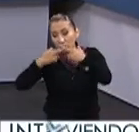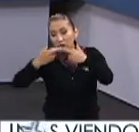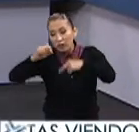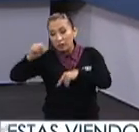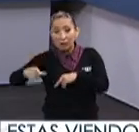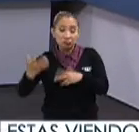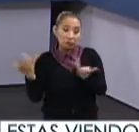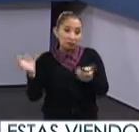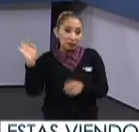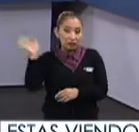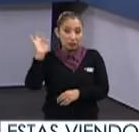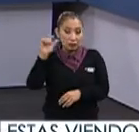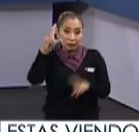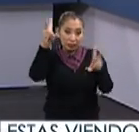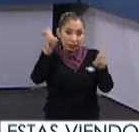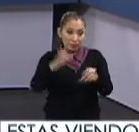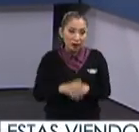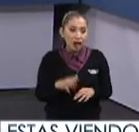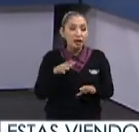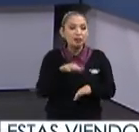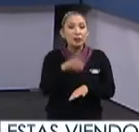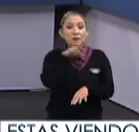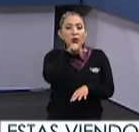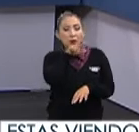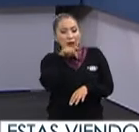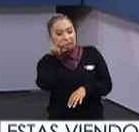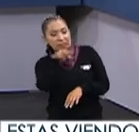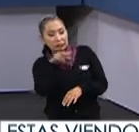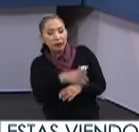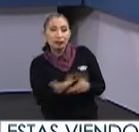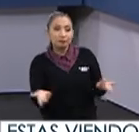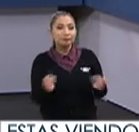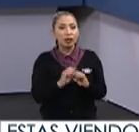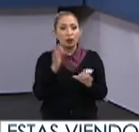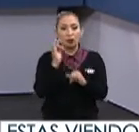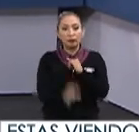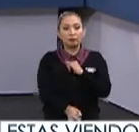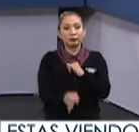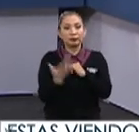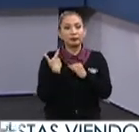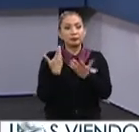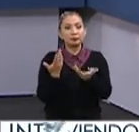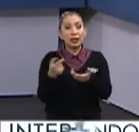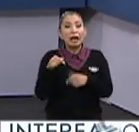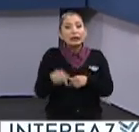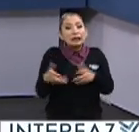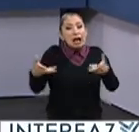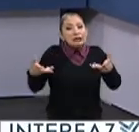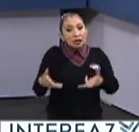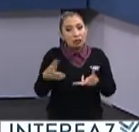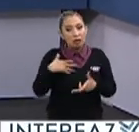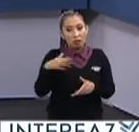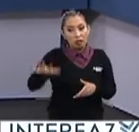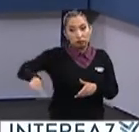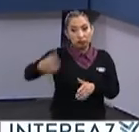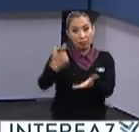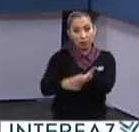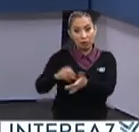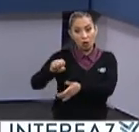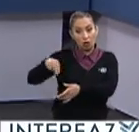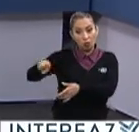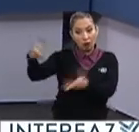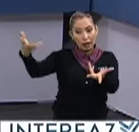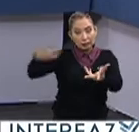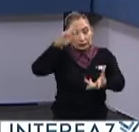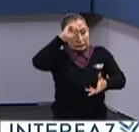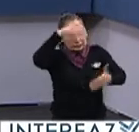este nivel, bajo esta temática, bajo esta preocupación. Y bueno, pues finalmente al menos se están haciendo desde el seno de la ONU